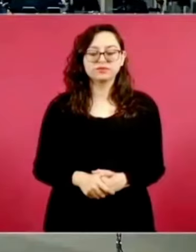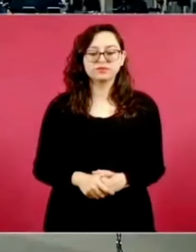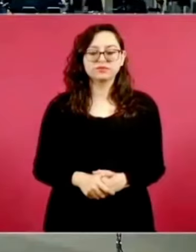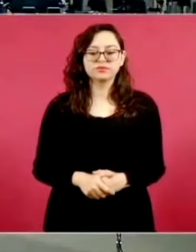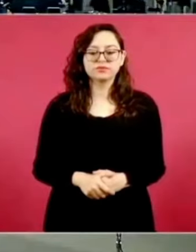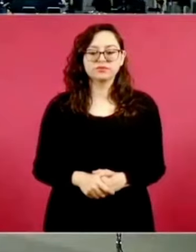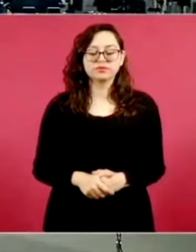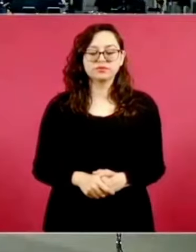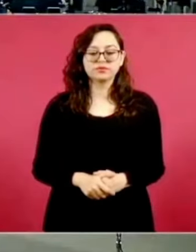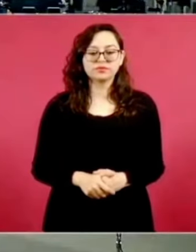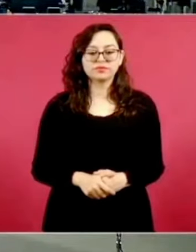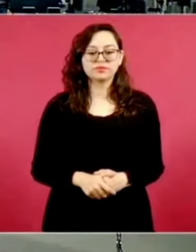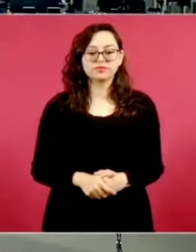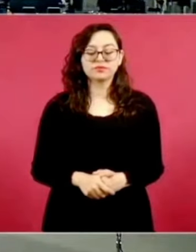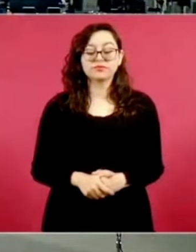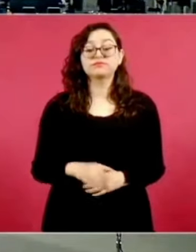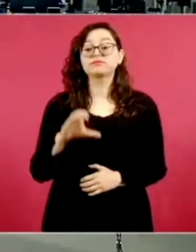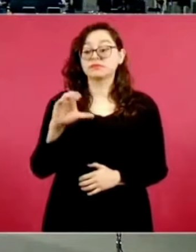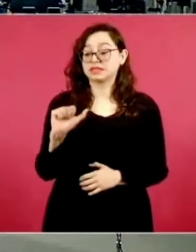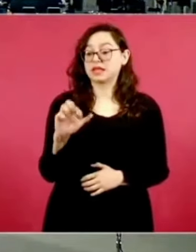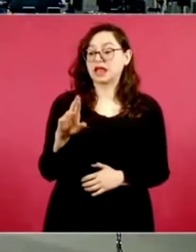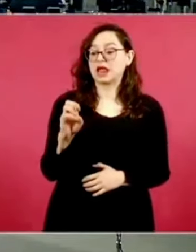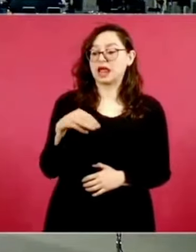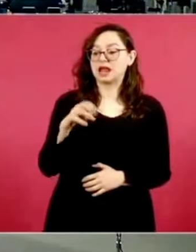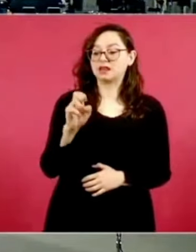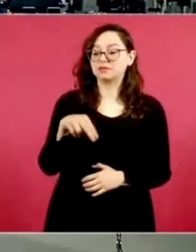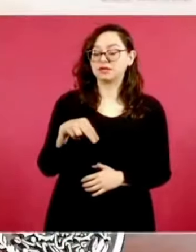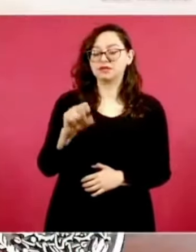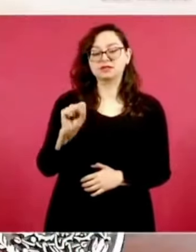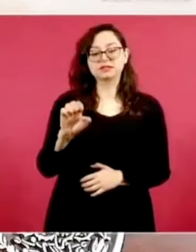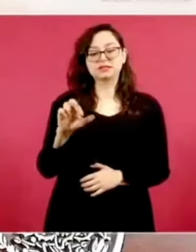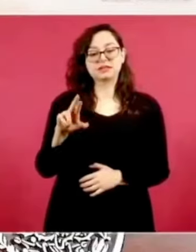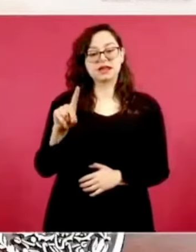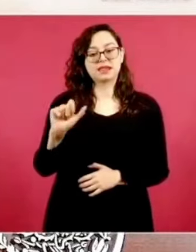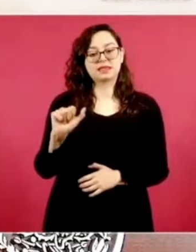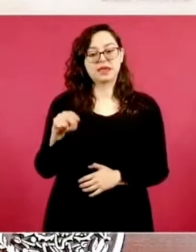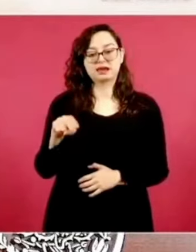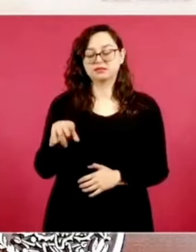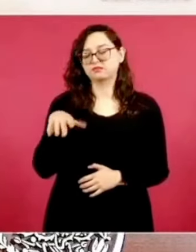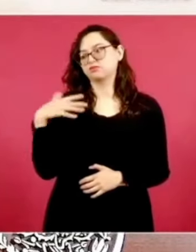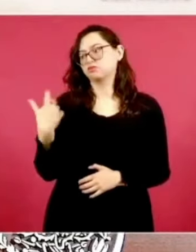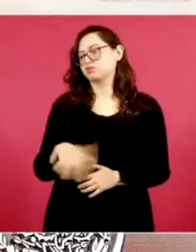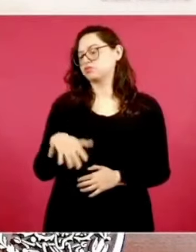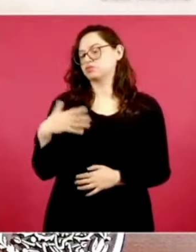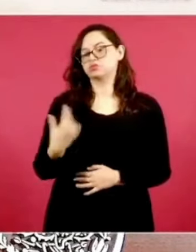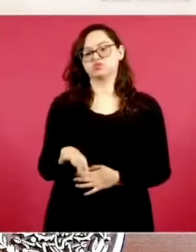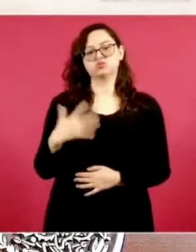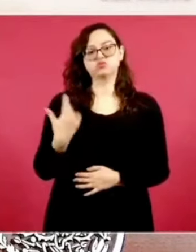Carmen Cerdán.